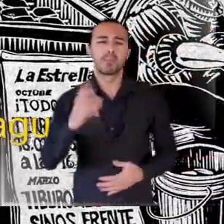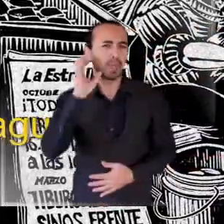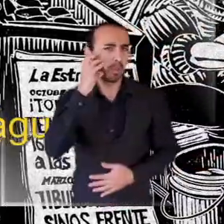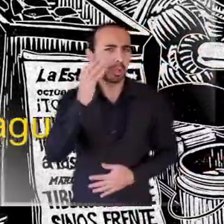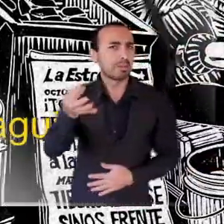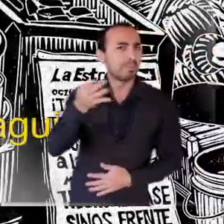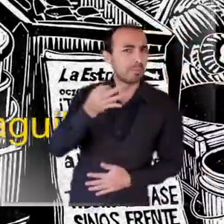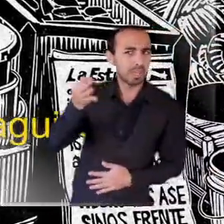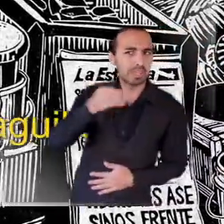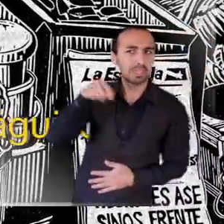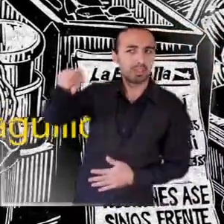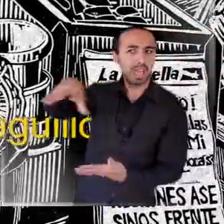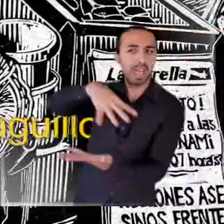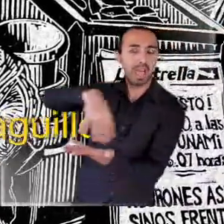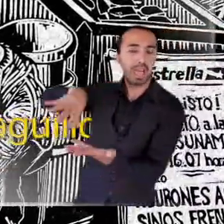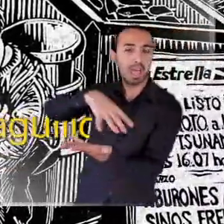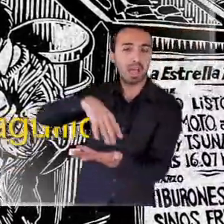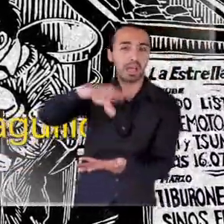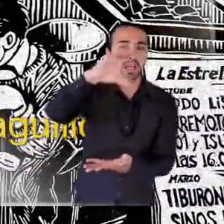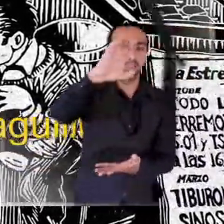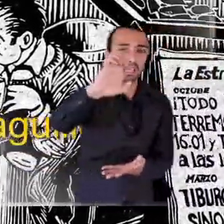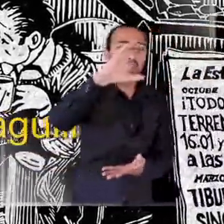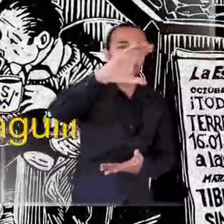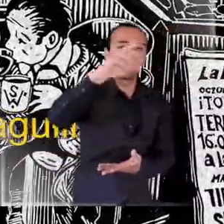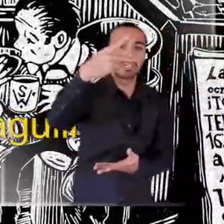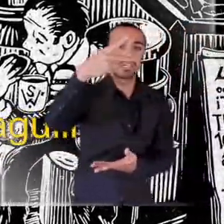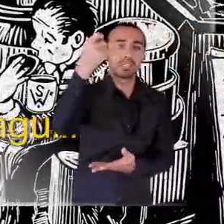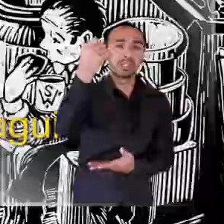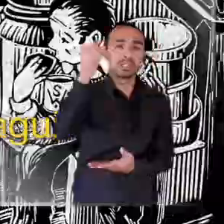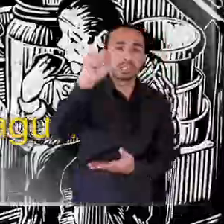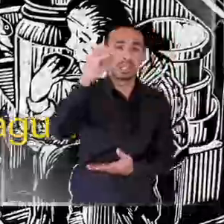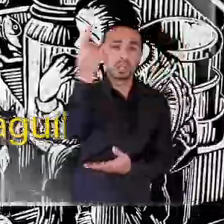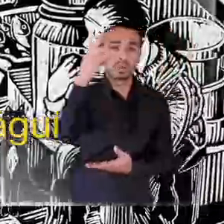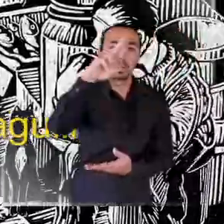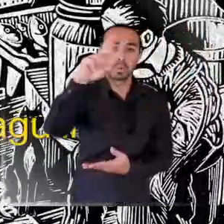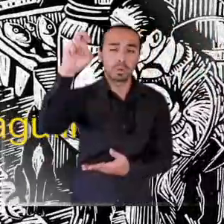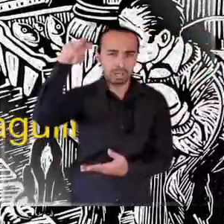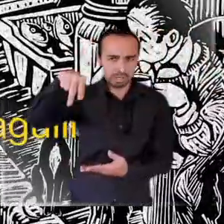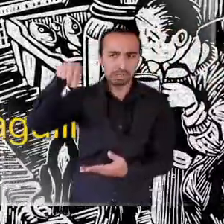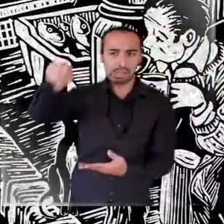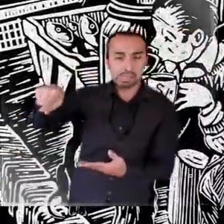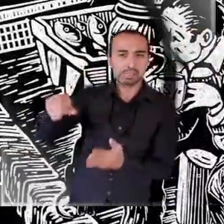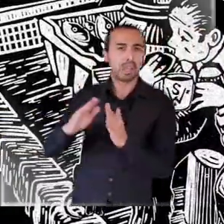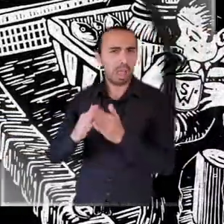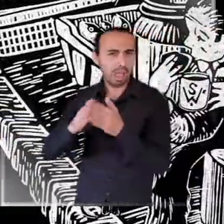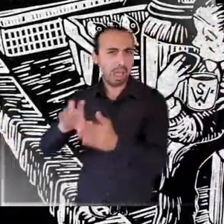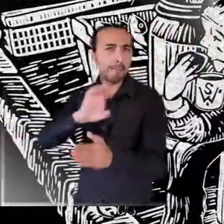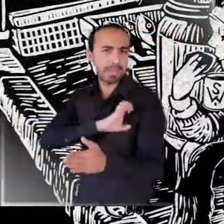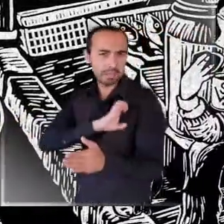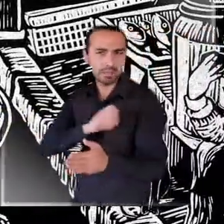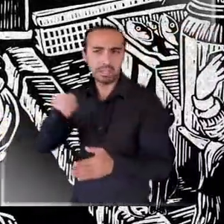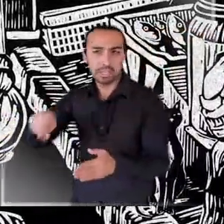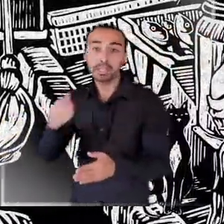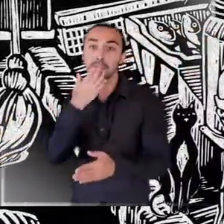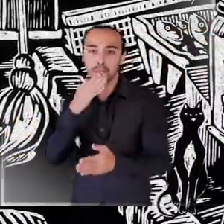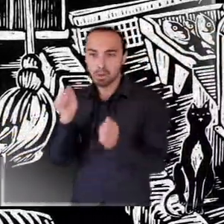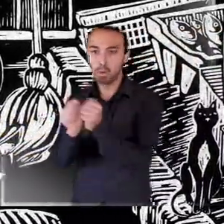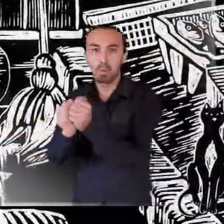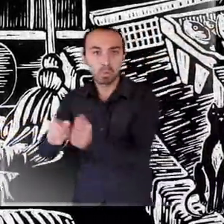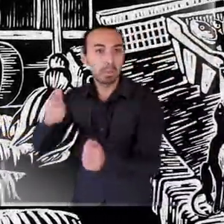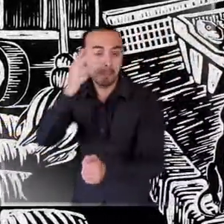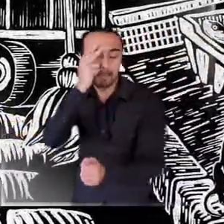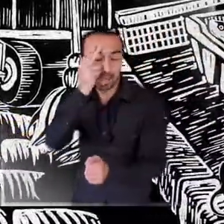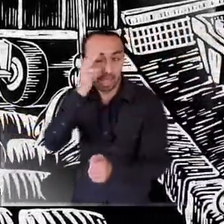Mi tata me contó que en la Chaurre ancló el Santiaguillo y que por acá pasaron los piratas. Este debe ser el barrio más antiguo del